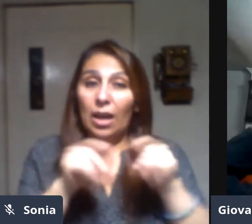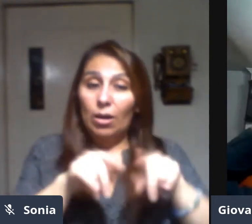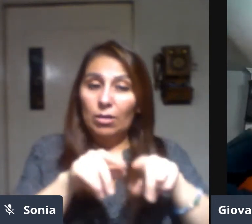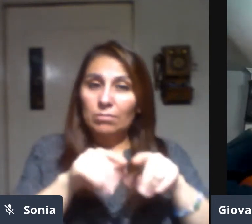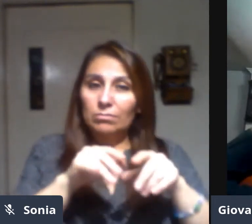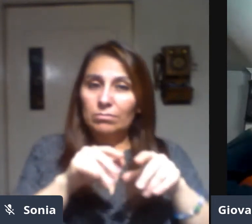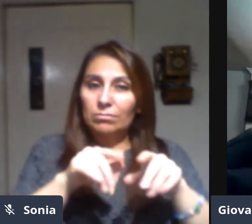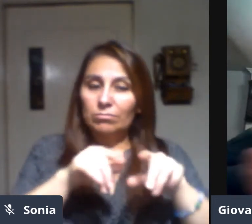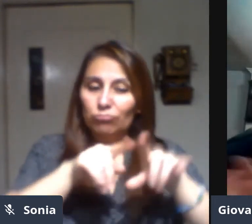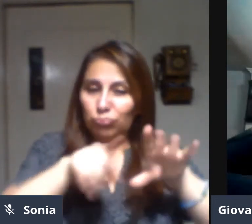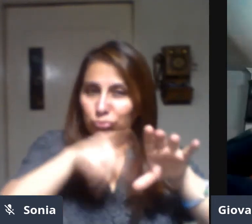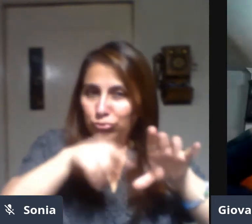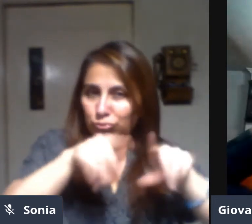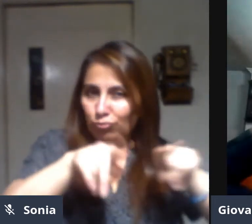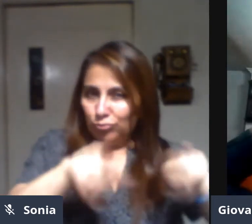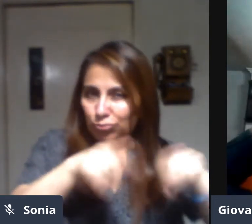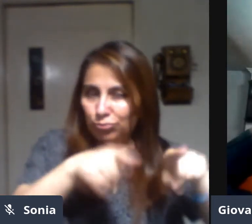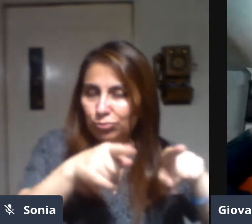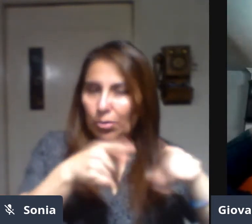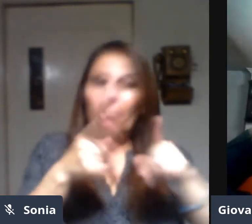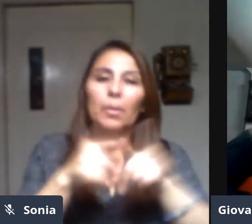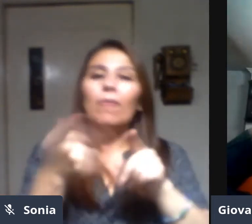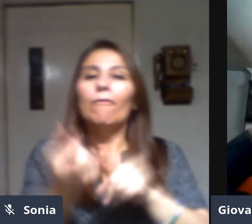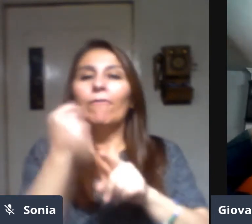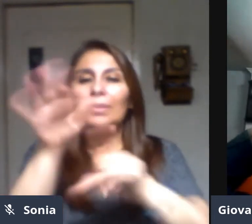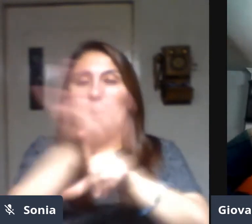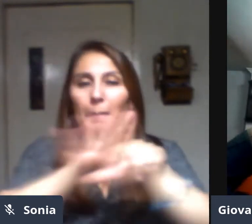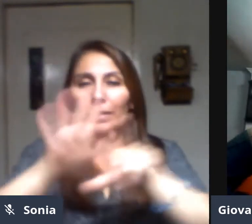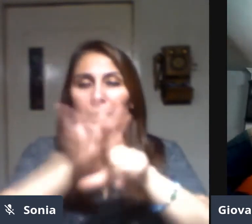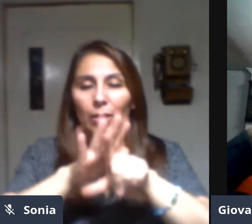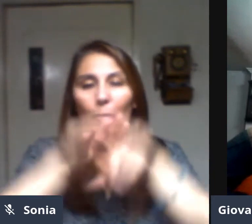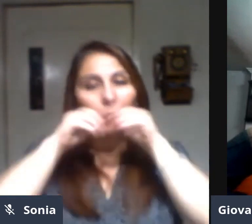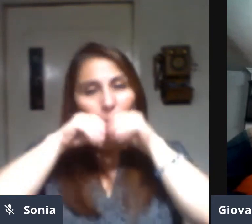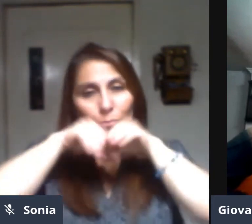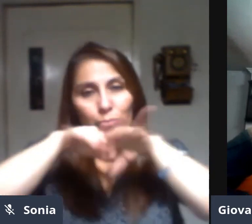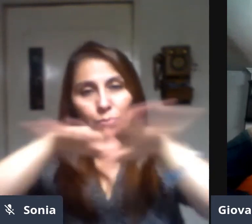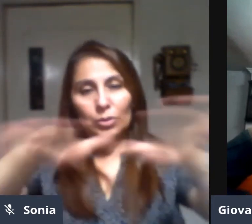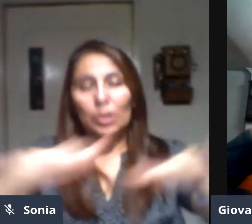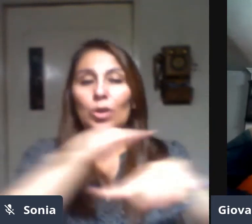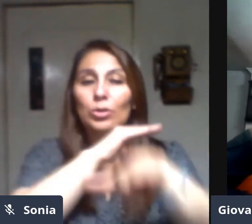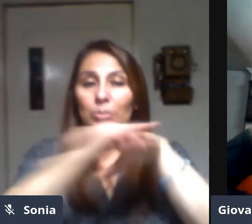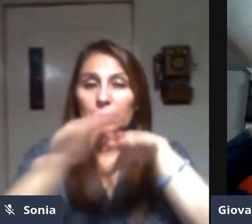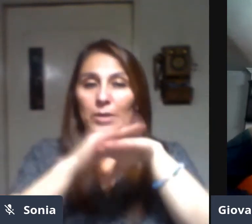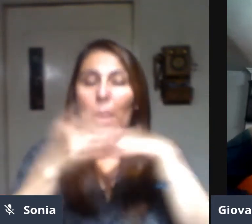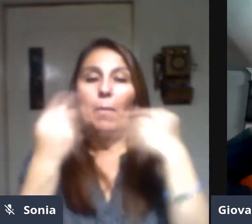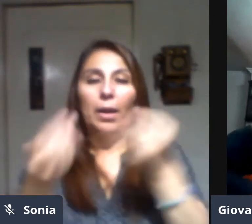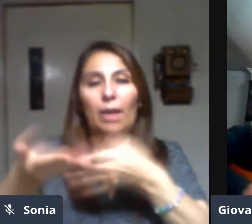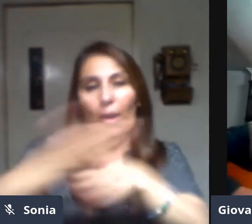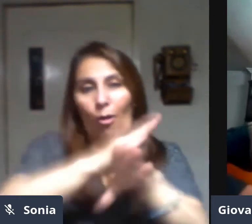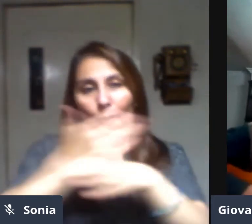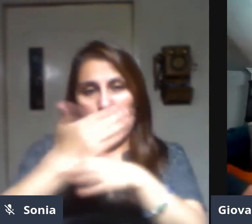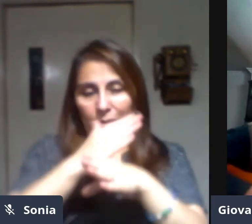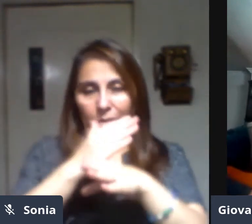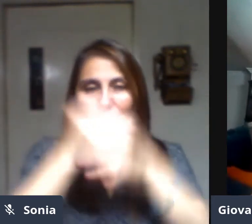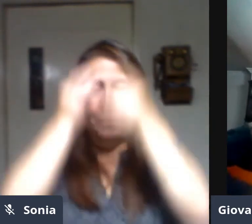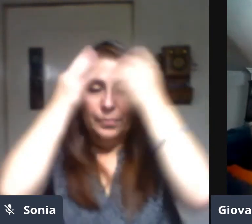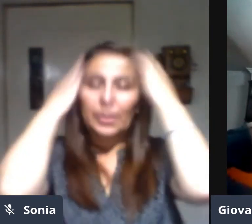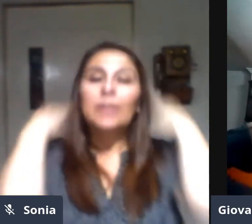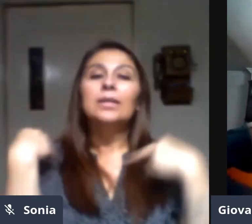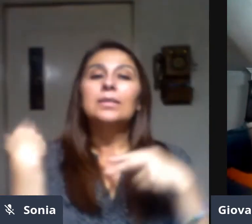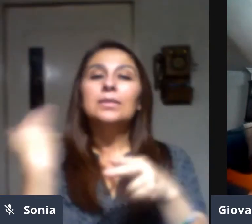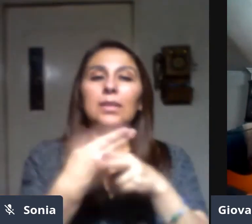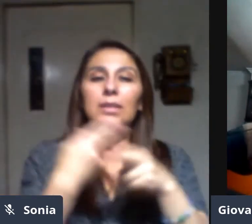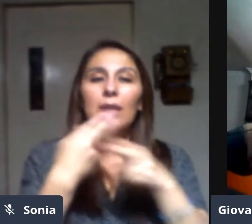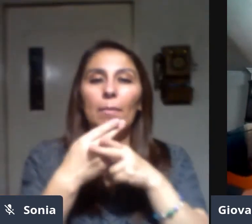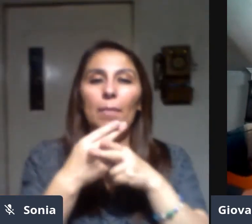videoclip y obviamente nos estaremos invitando a todos ya todas para compartirla esto se llama aturdidoras y pues muchísimas